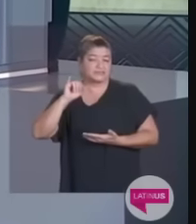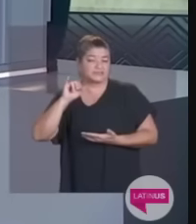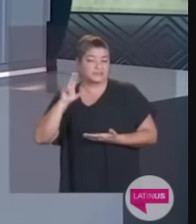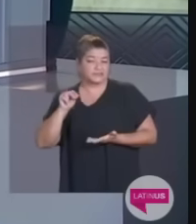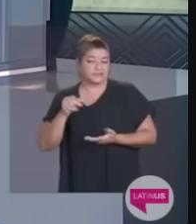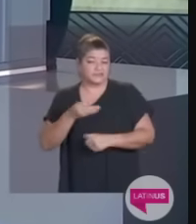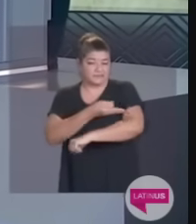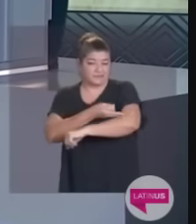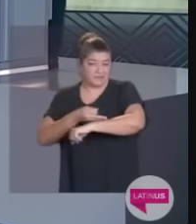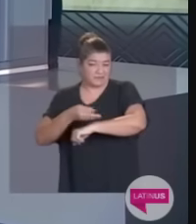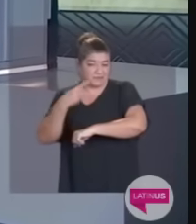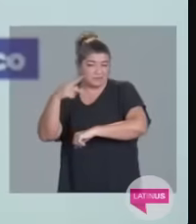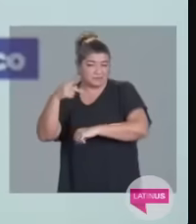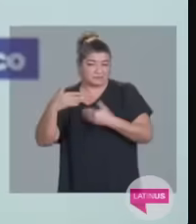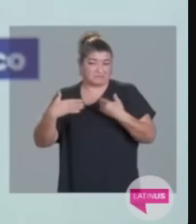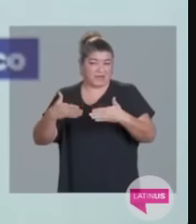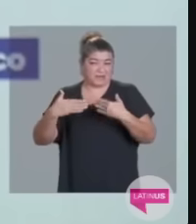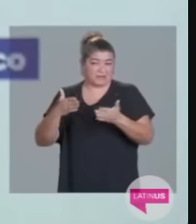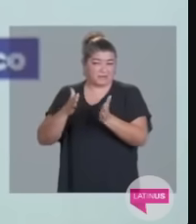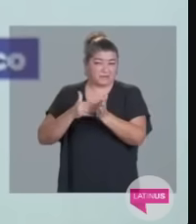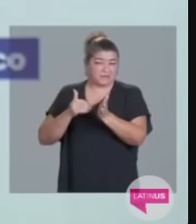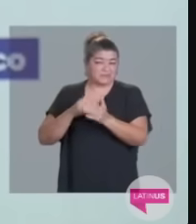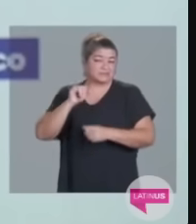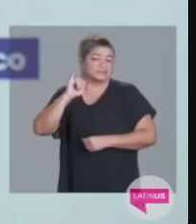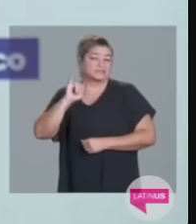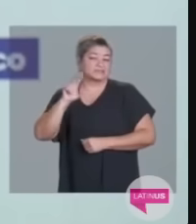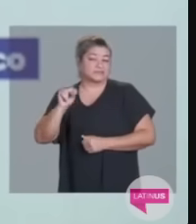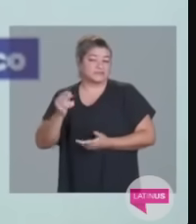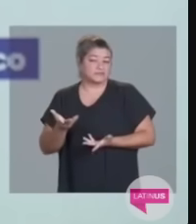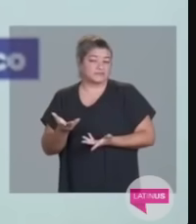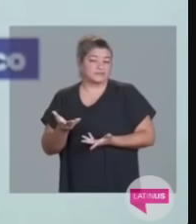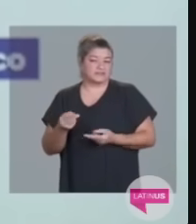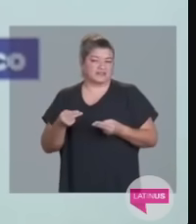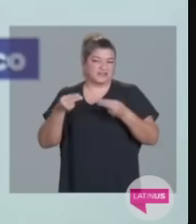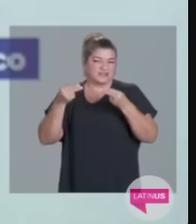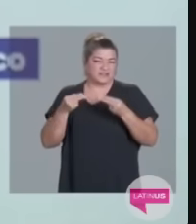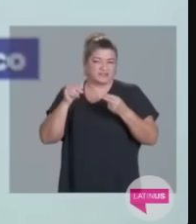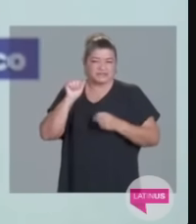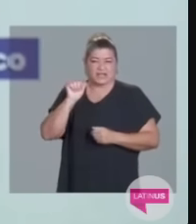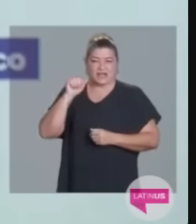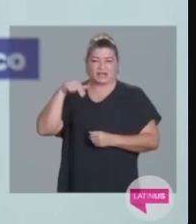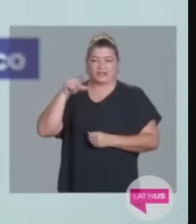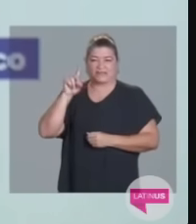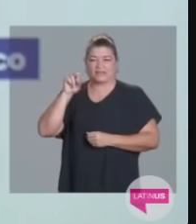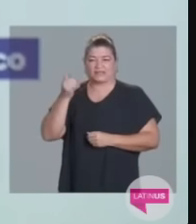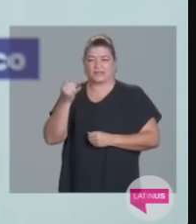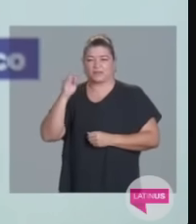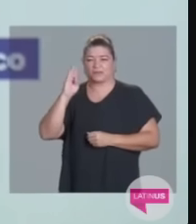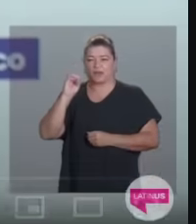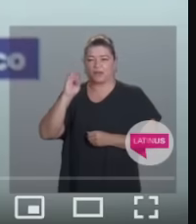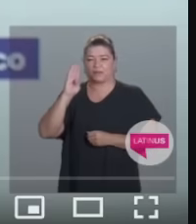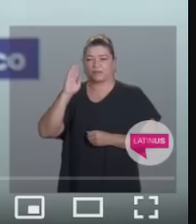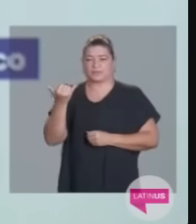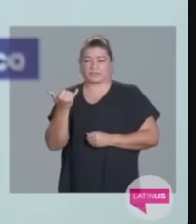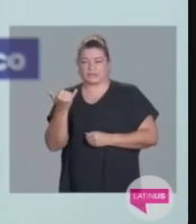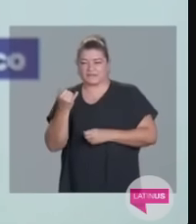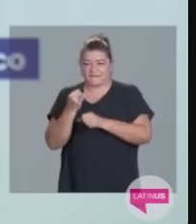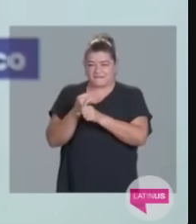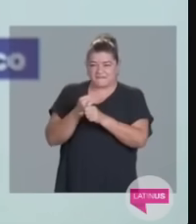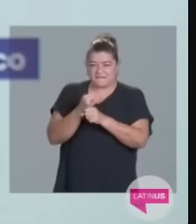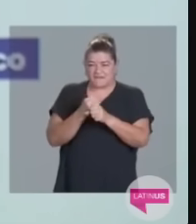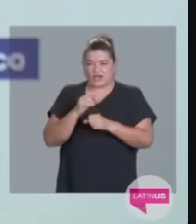casa vas a investigar los negocios de Andy Bobby y los sobrinos vas a investigar a